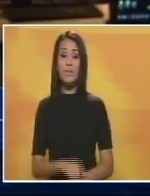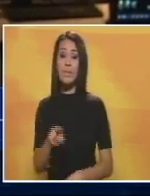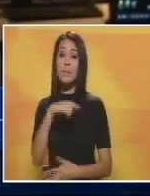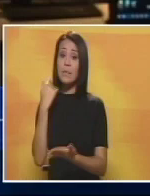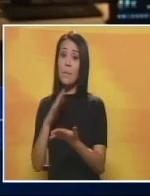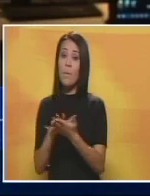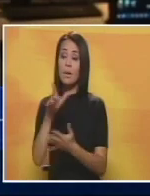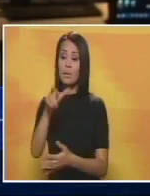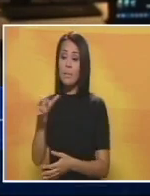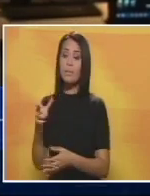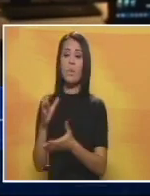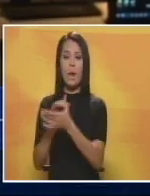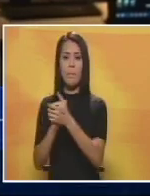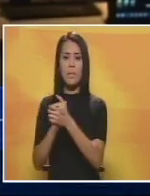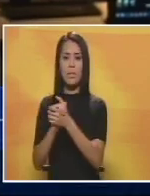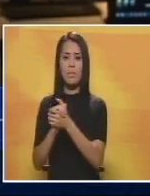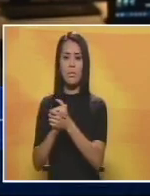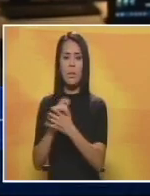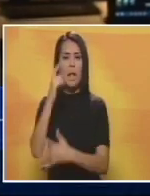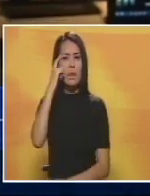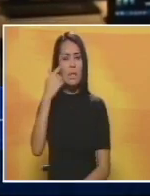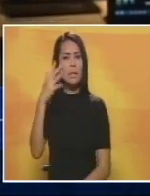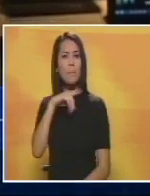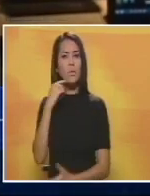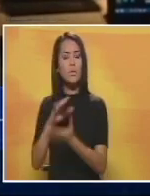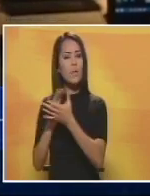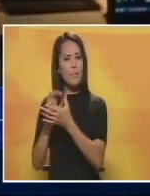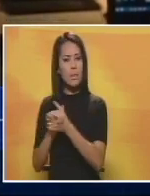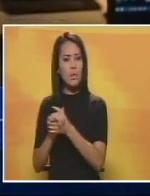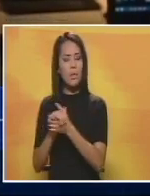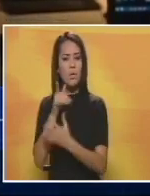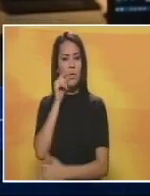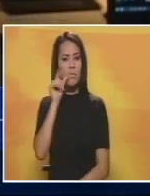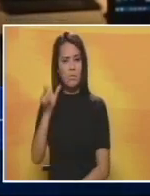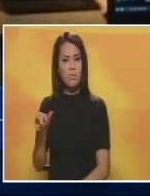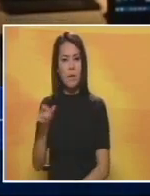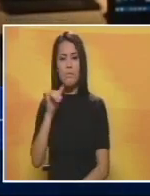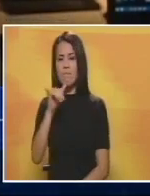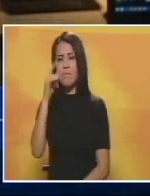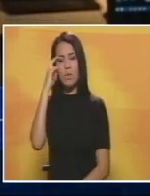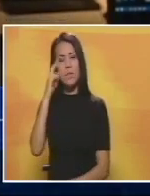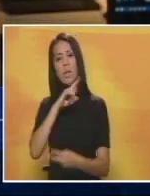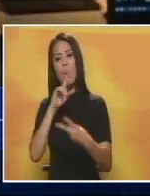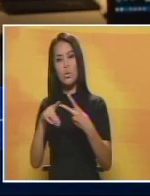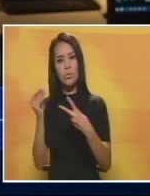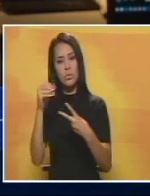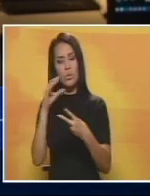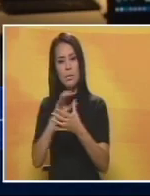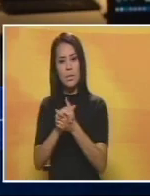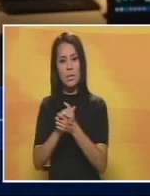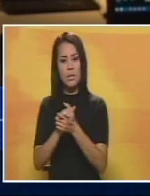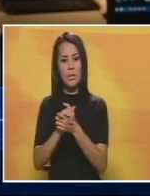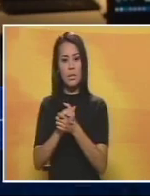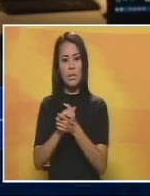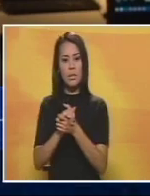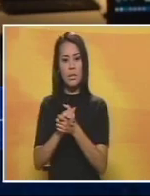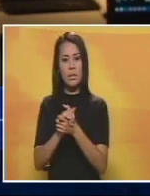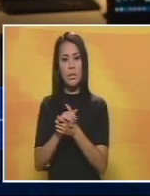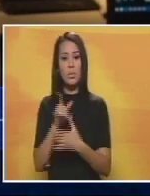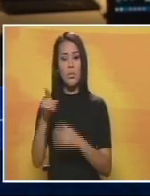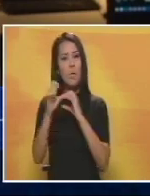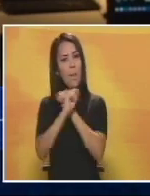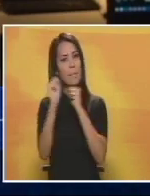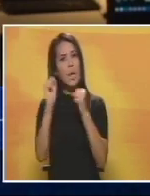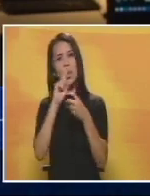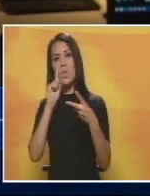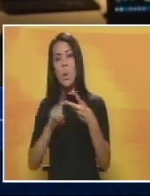de amigos. Y el día que murió Cheo Feliciano, fue el mismo día que murió Gabo. Sí. Uno se me fue por la mañana